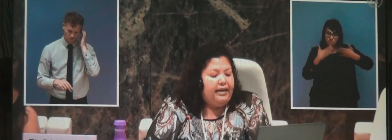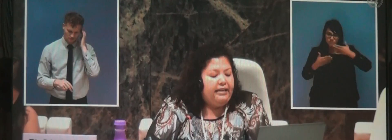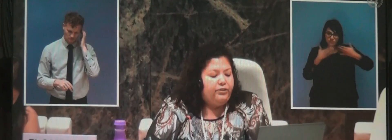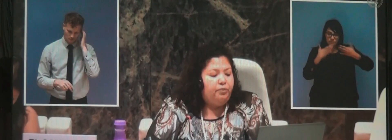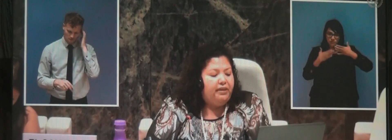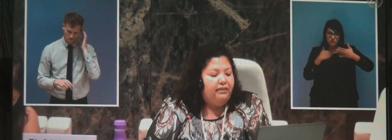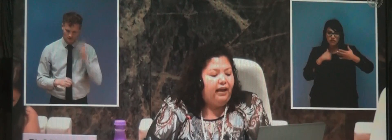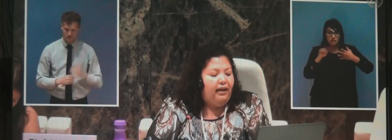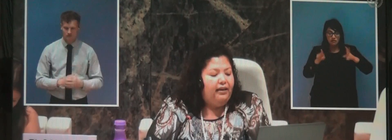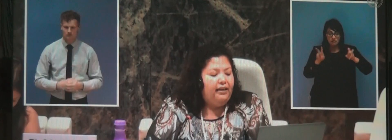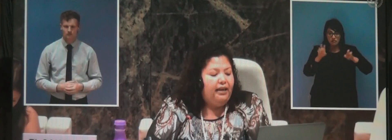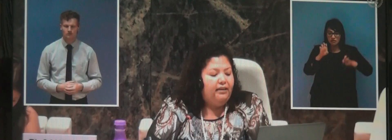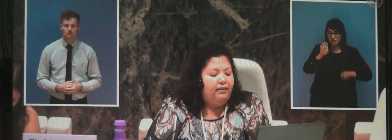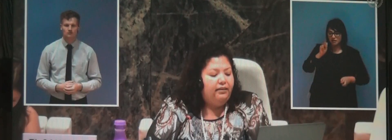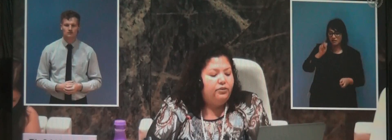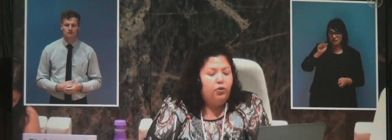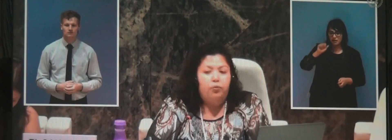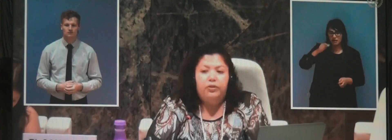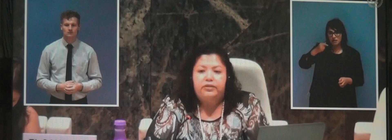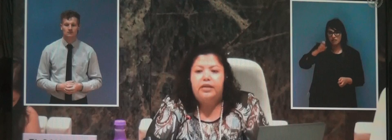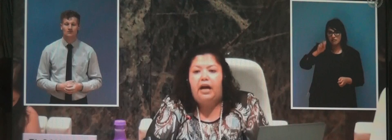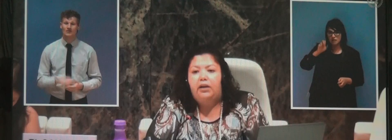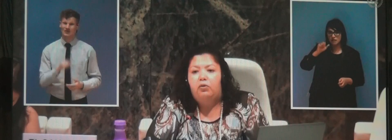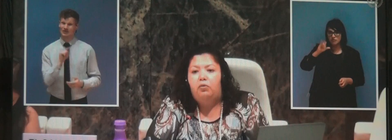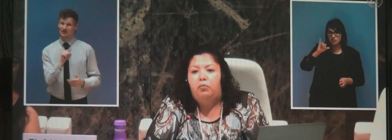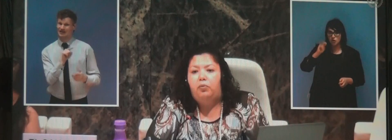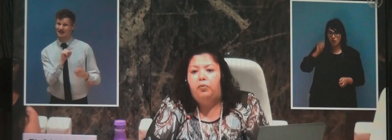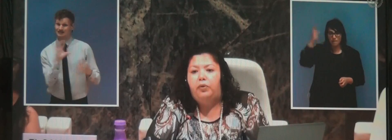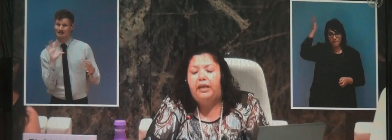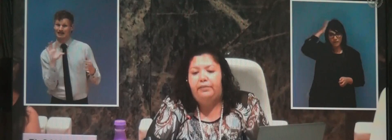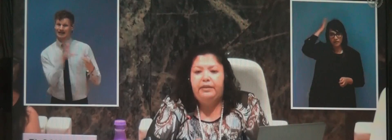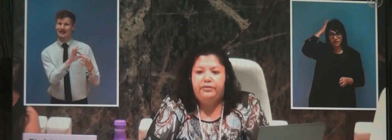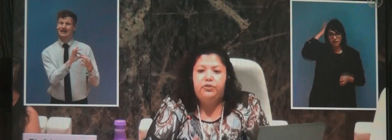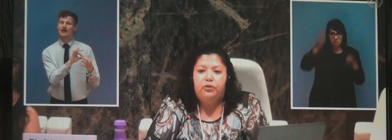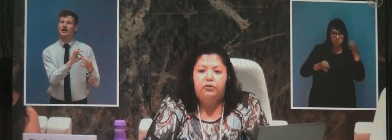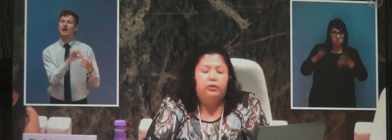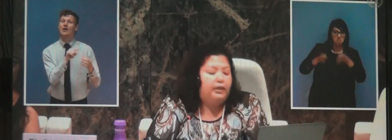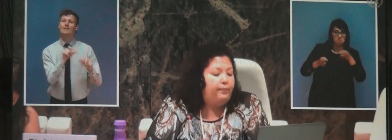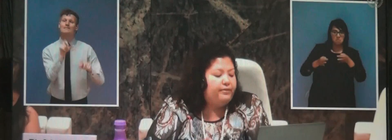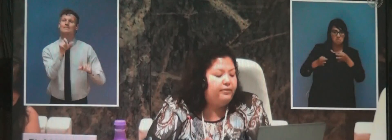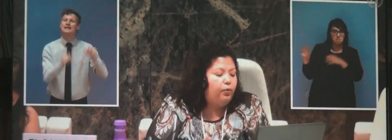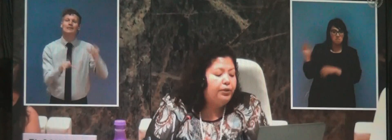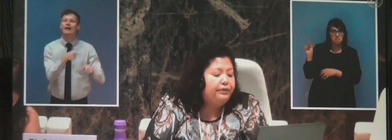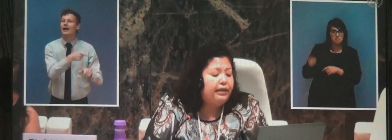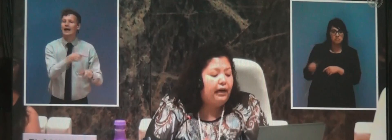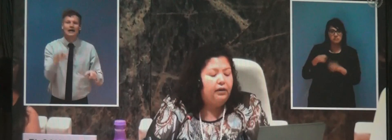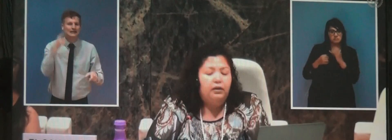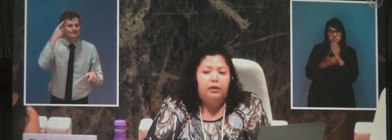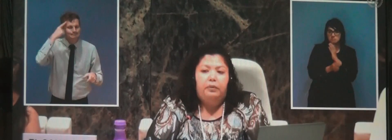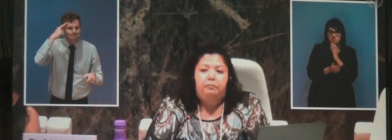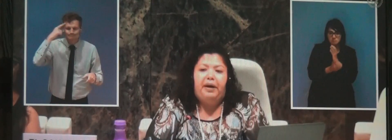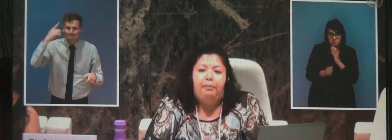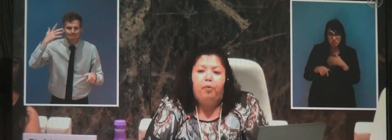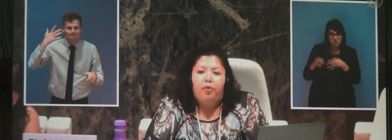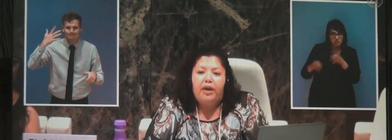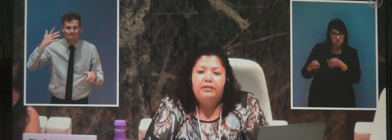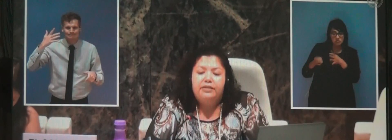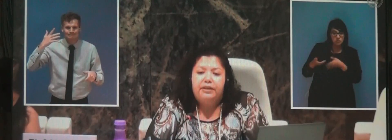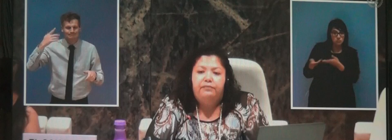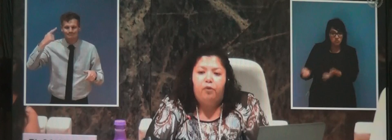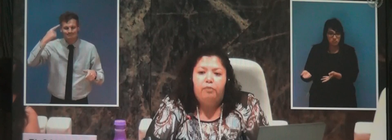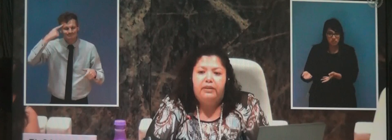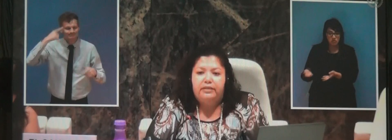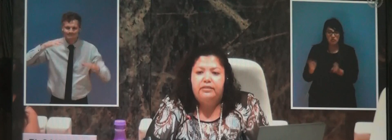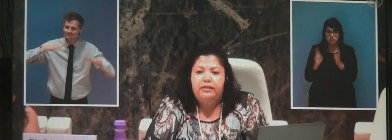la enajenación mental y la interdicción judicial como eliminación de capacidad jurídica, para poder